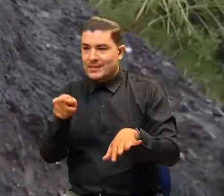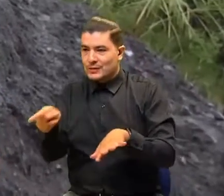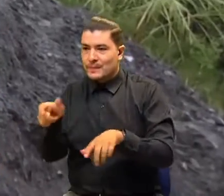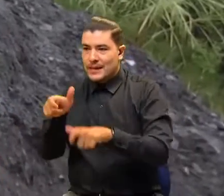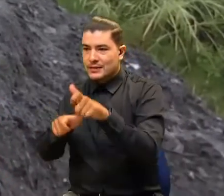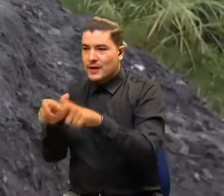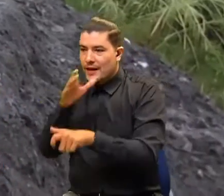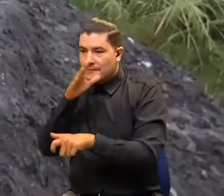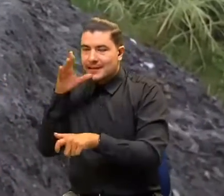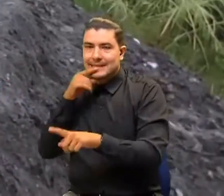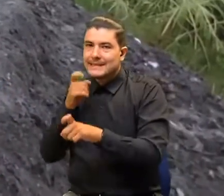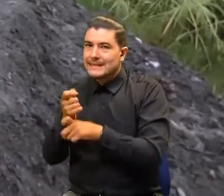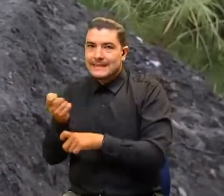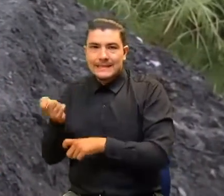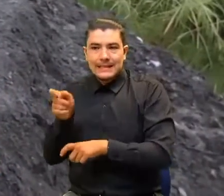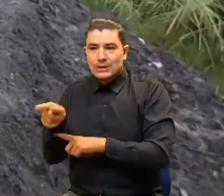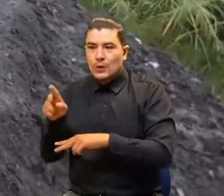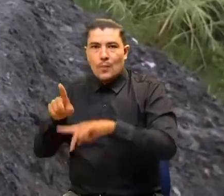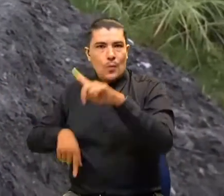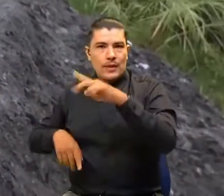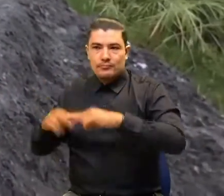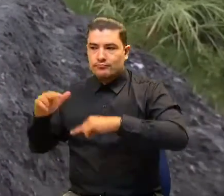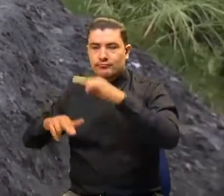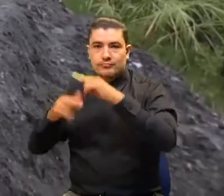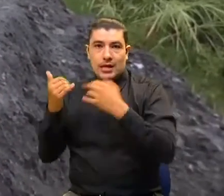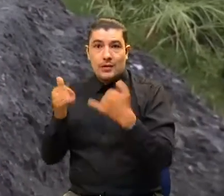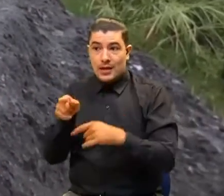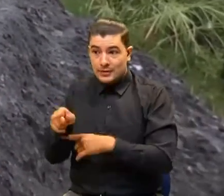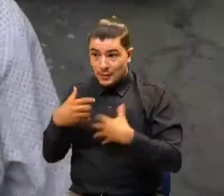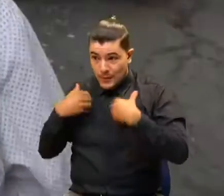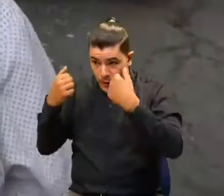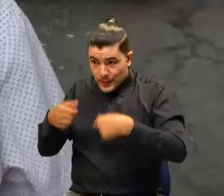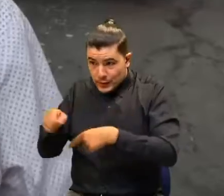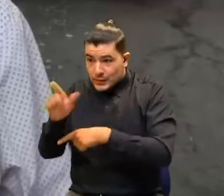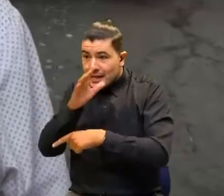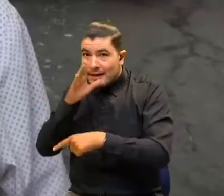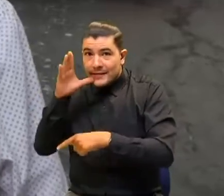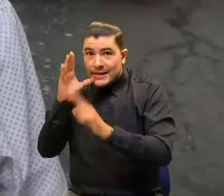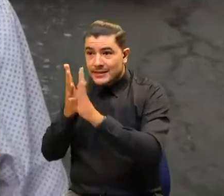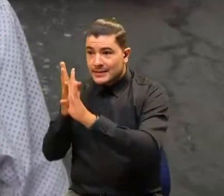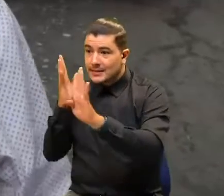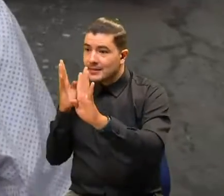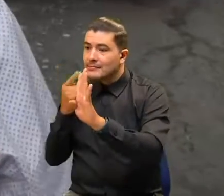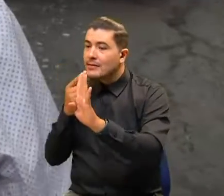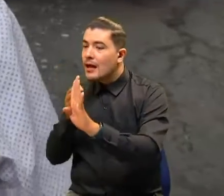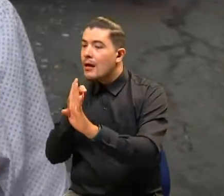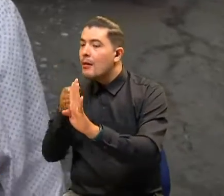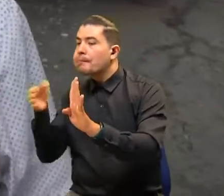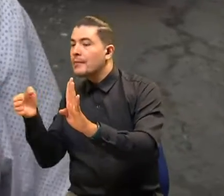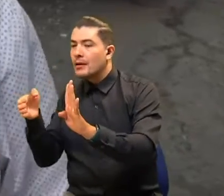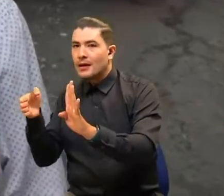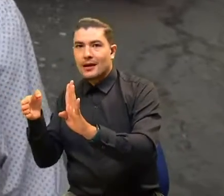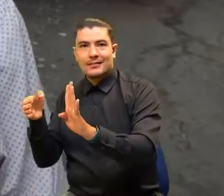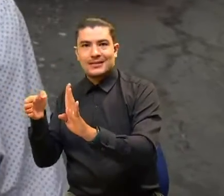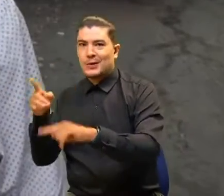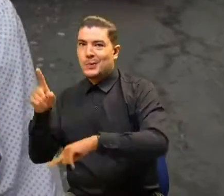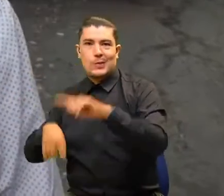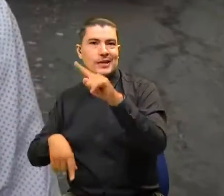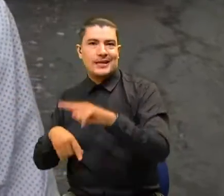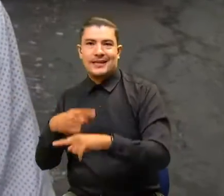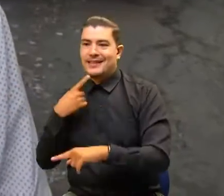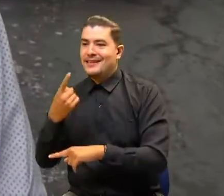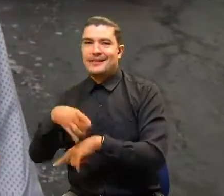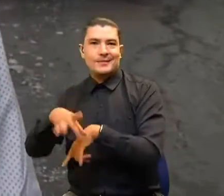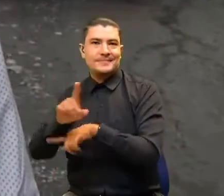una situación sobre todo en este sector con el dueño del predio con la comunidad la idea es que no tengamos situaciones que